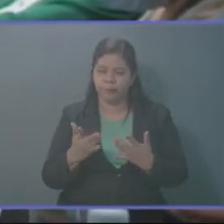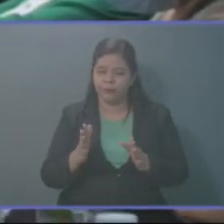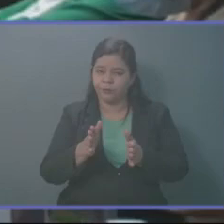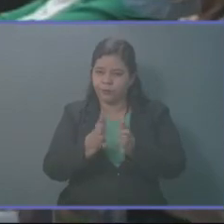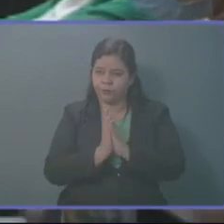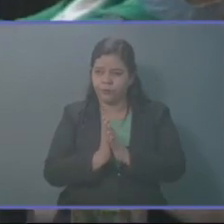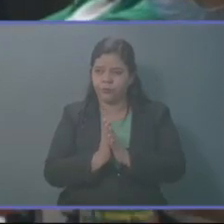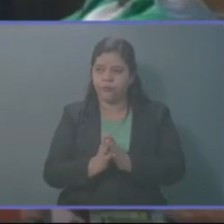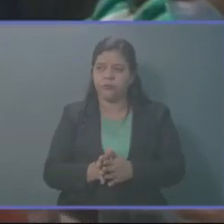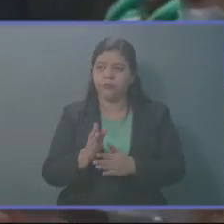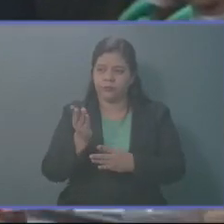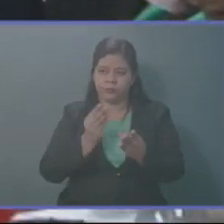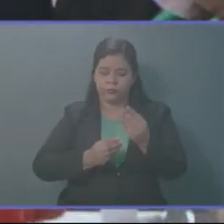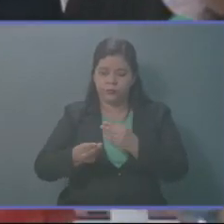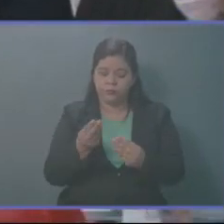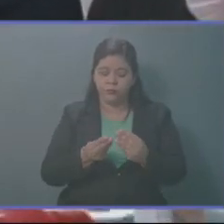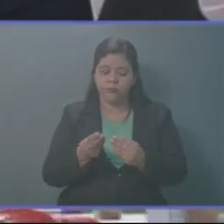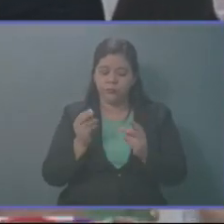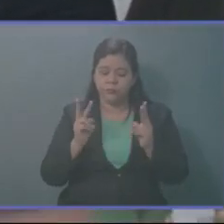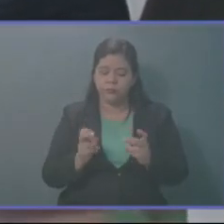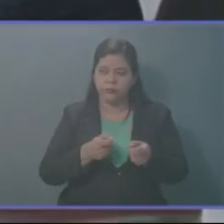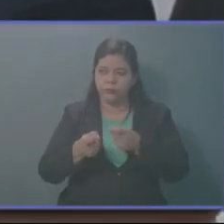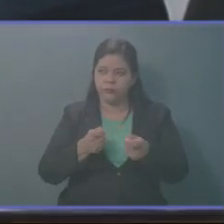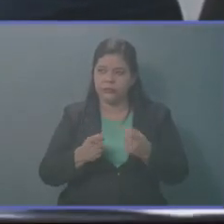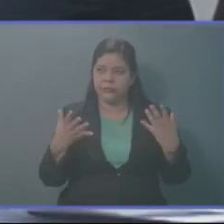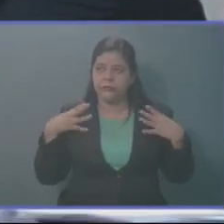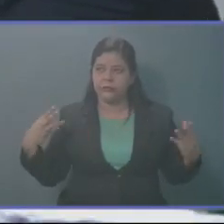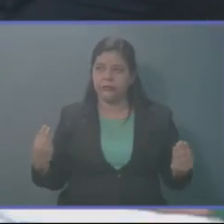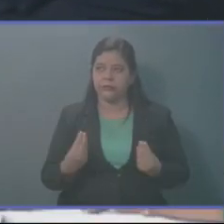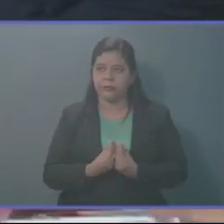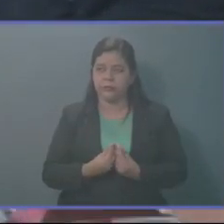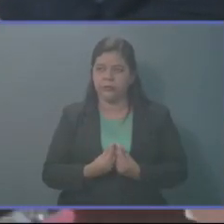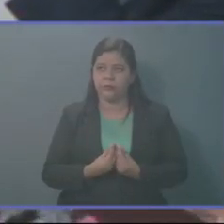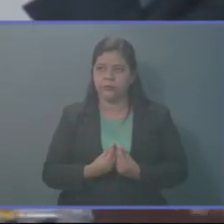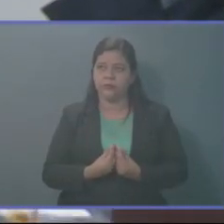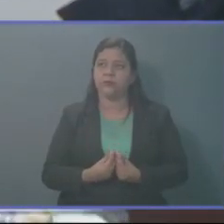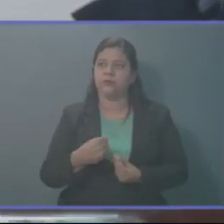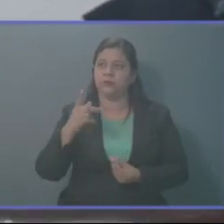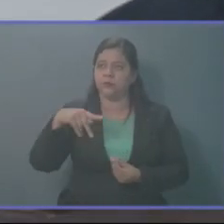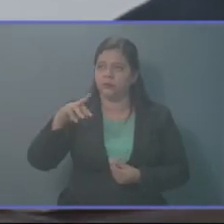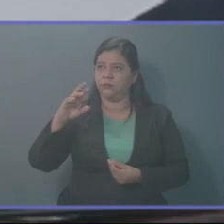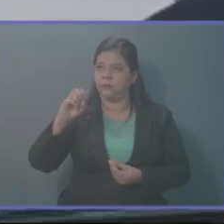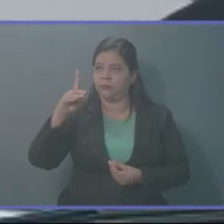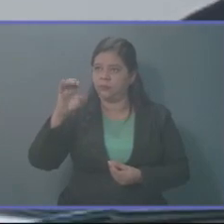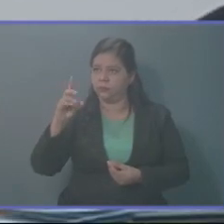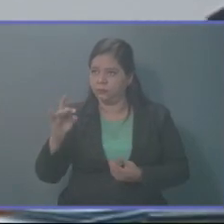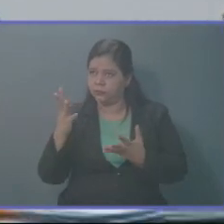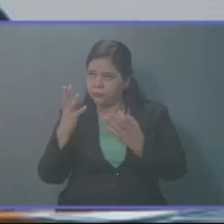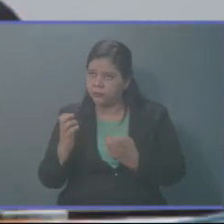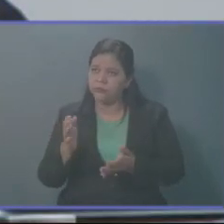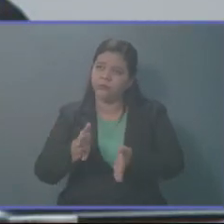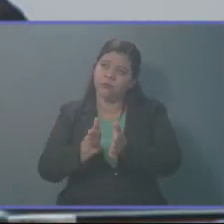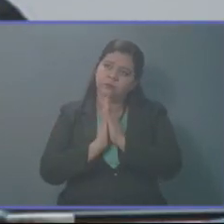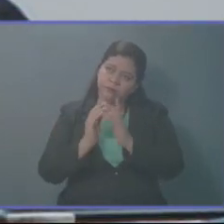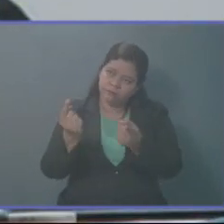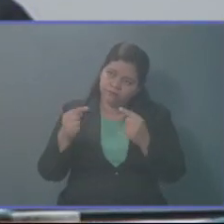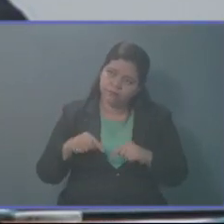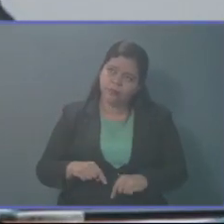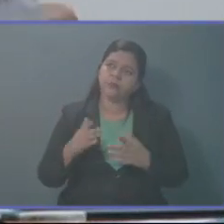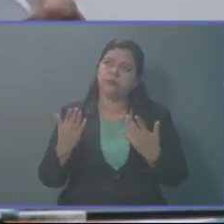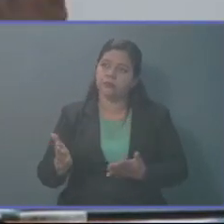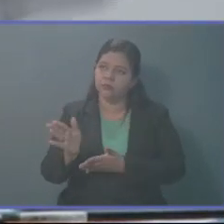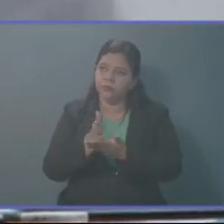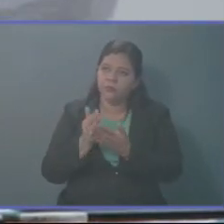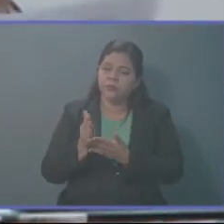nota de la Asociación de Transparencia, Contraloría Social y Datos Abiertos, trocada, solicitando audiencia con el objetivo de intercambiar